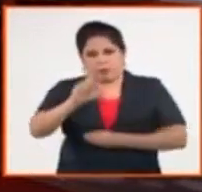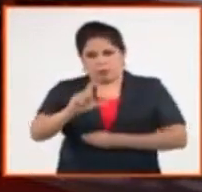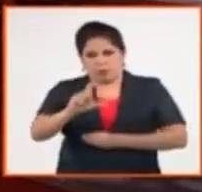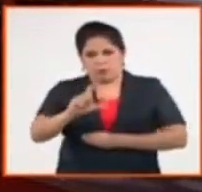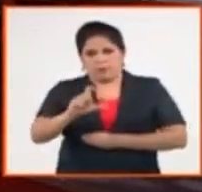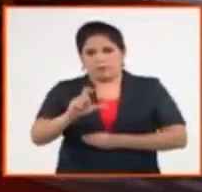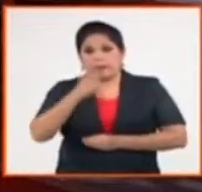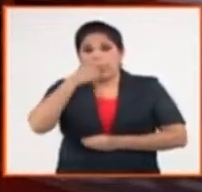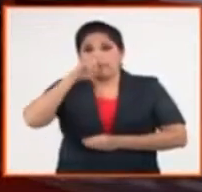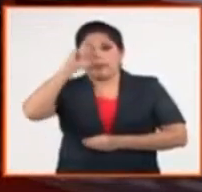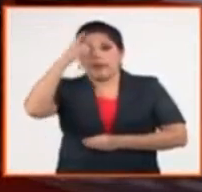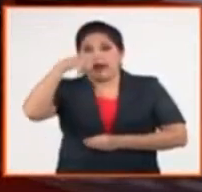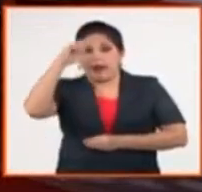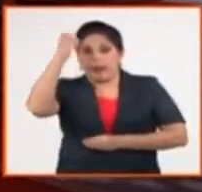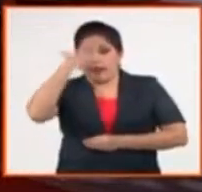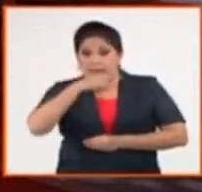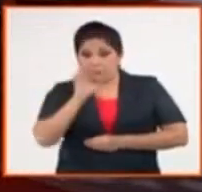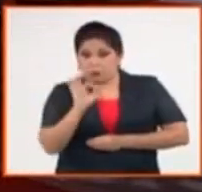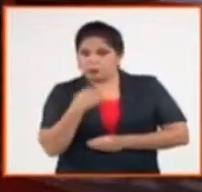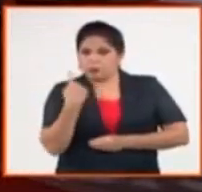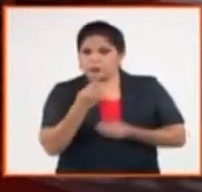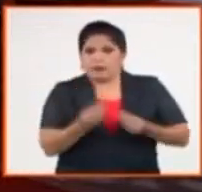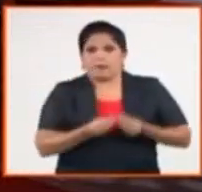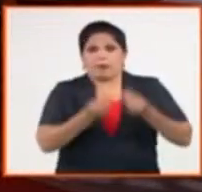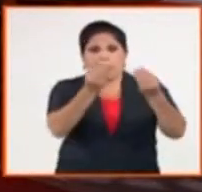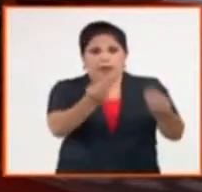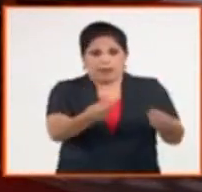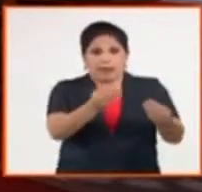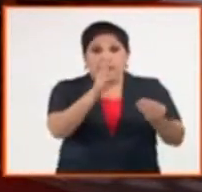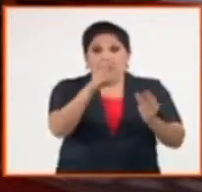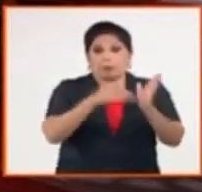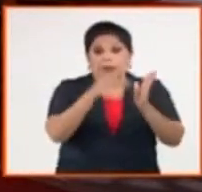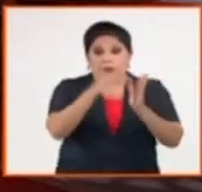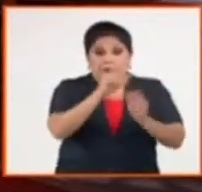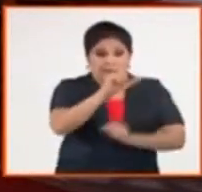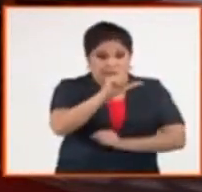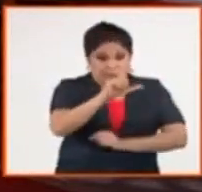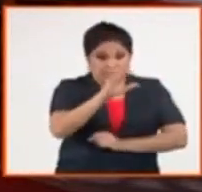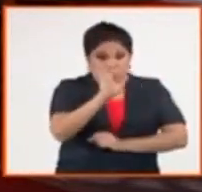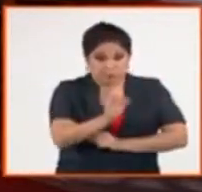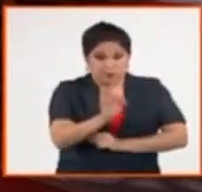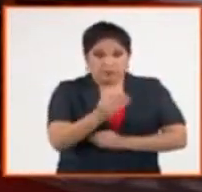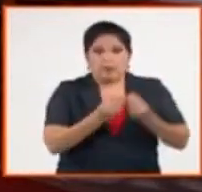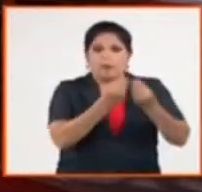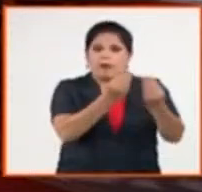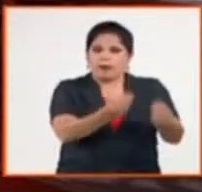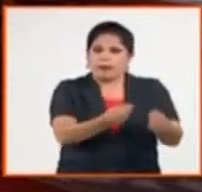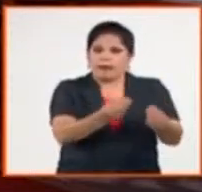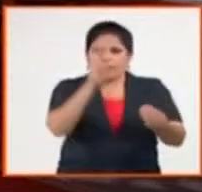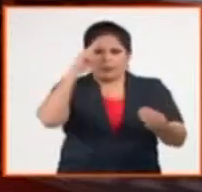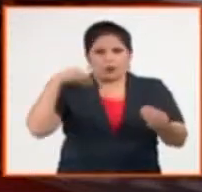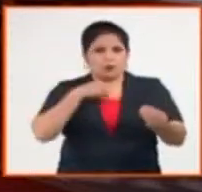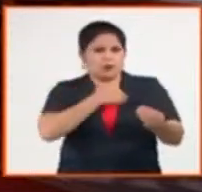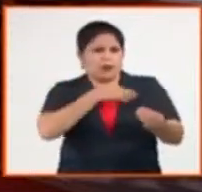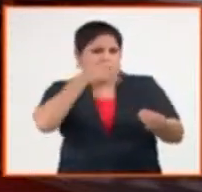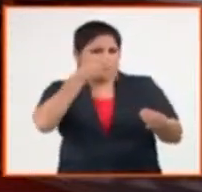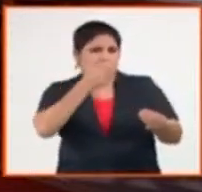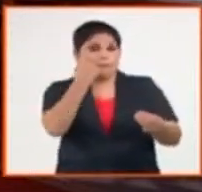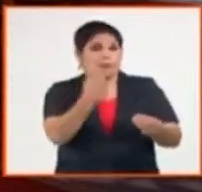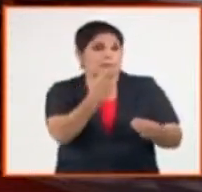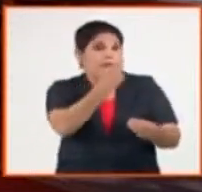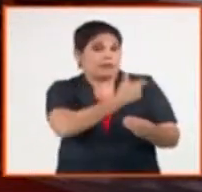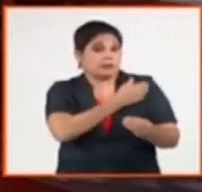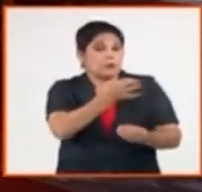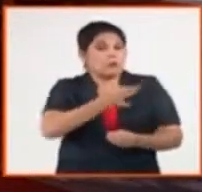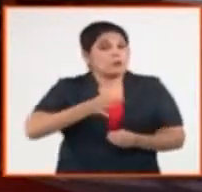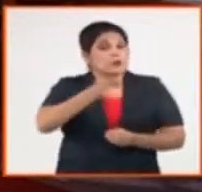Abdala nosotros vamos a estar entregando con esas 2 millones de dosis, como decía la doctora Marilena, en la primera dosis de